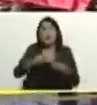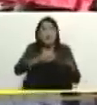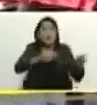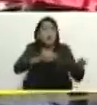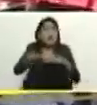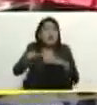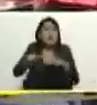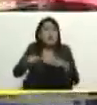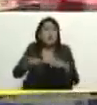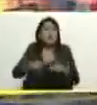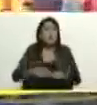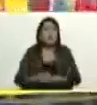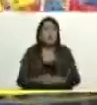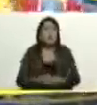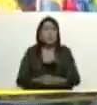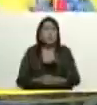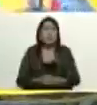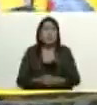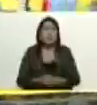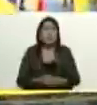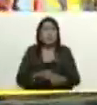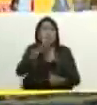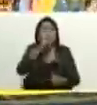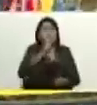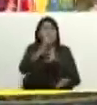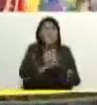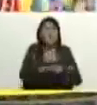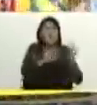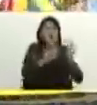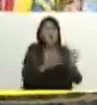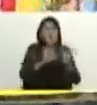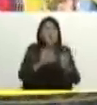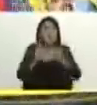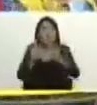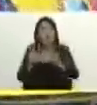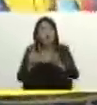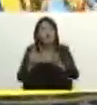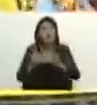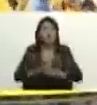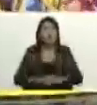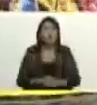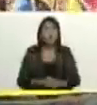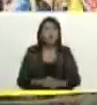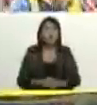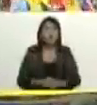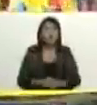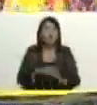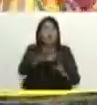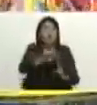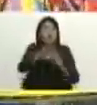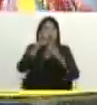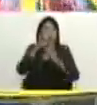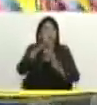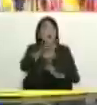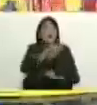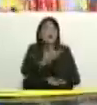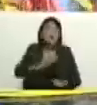Los procesos electorales del año 98 que hicieron presidente al comandante